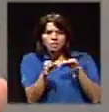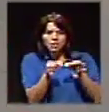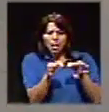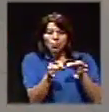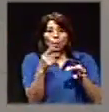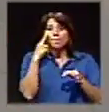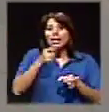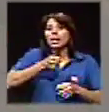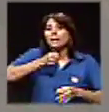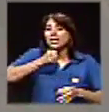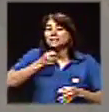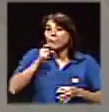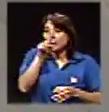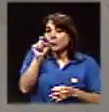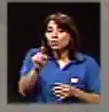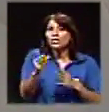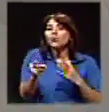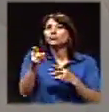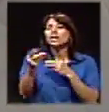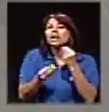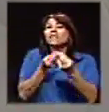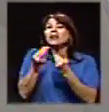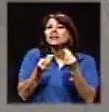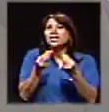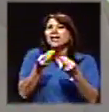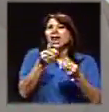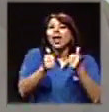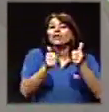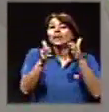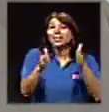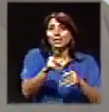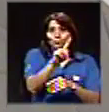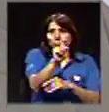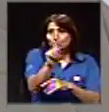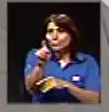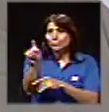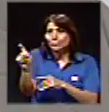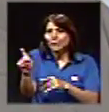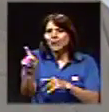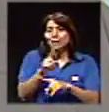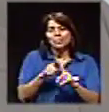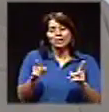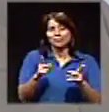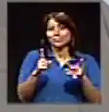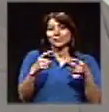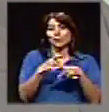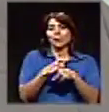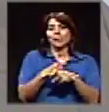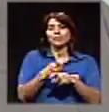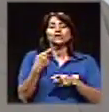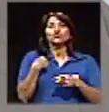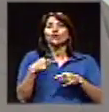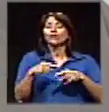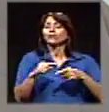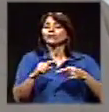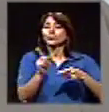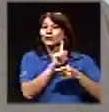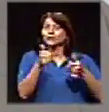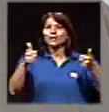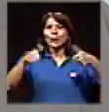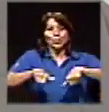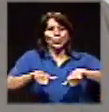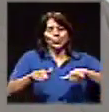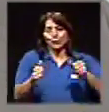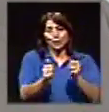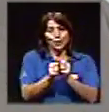pueda preguntar a cada uno, ¿y usted qué va a hacer? Nos complicamos. Y ahí es donde yo difiero de la estrategia del gobierno, de no presentar este proyecto antes del